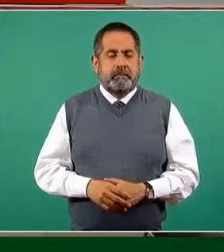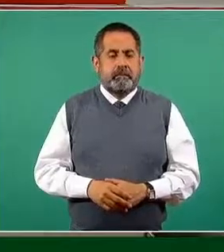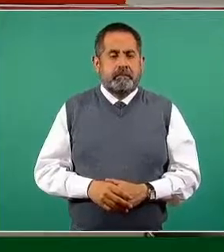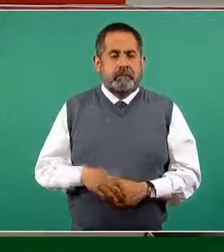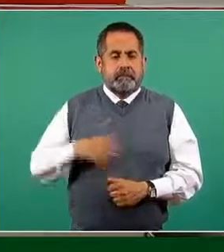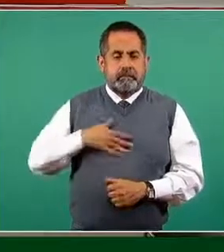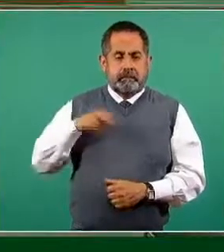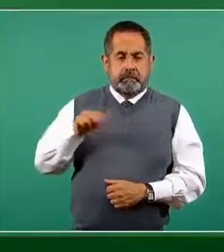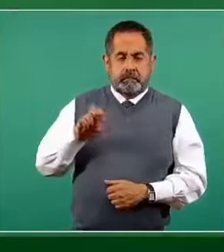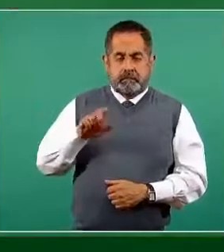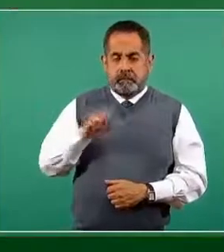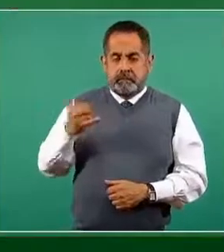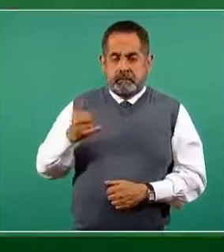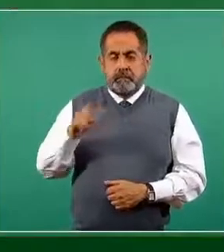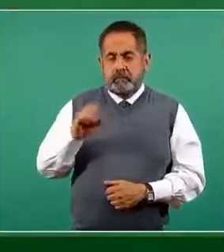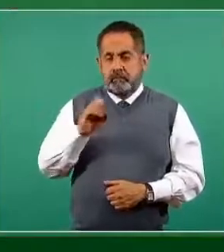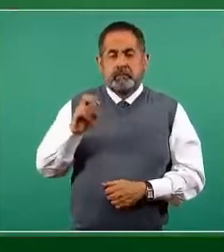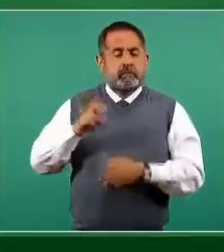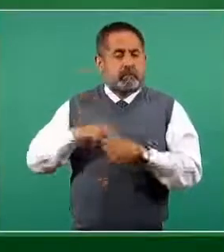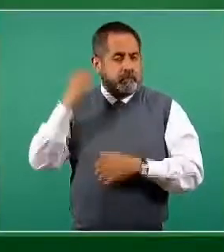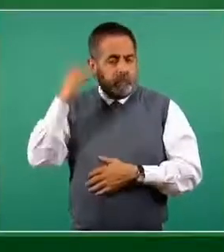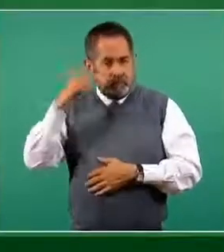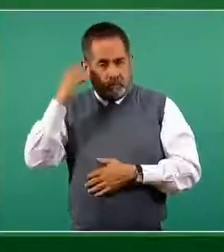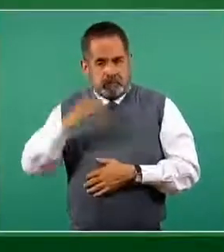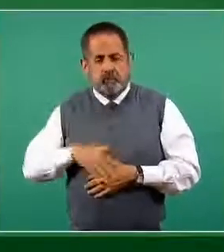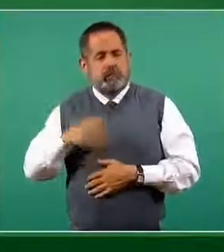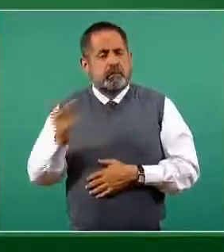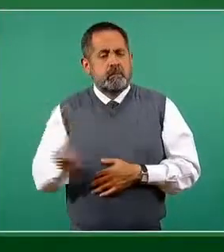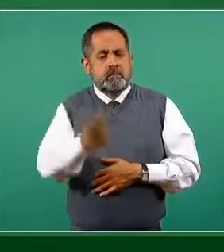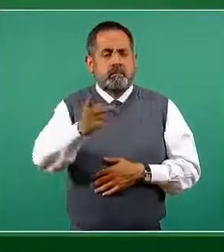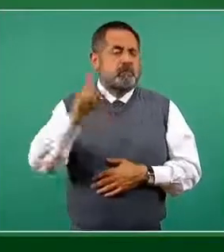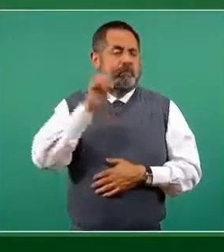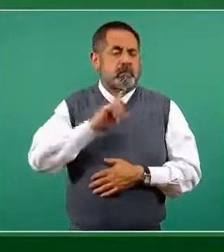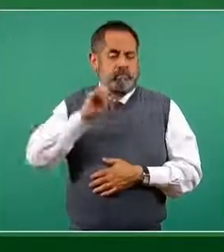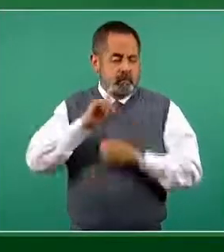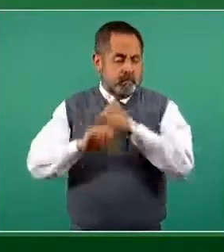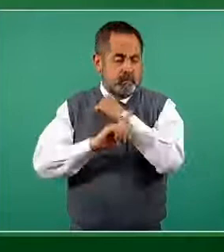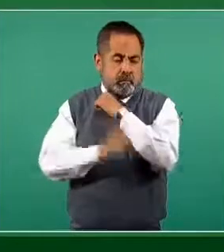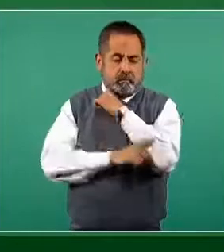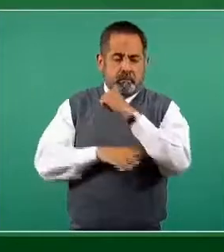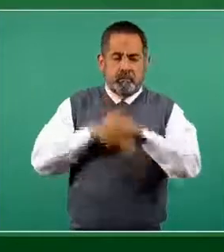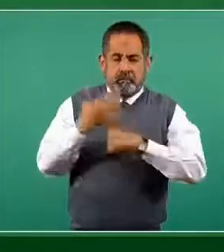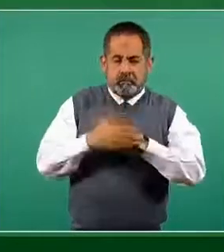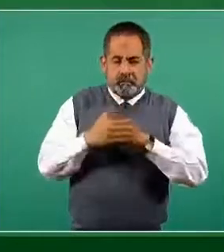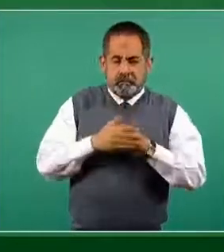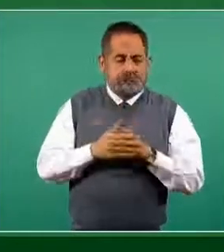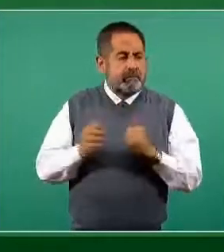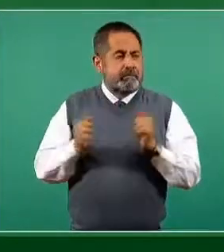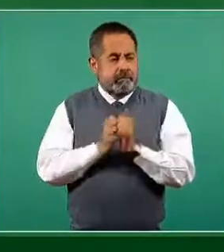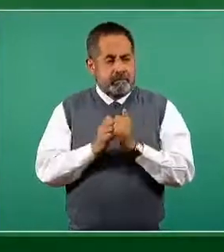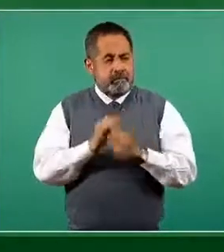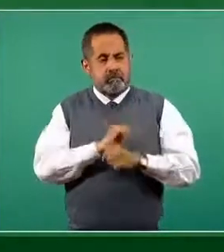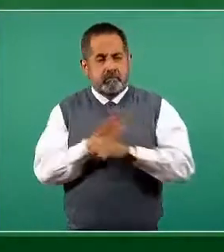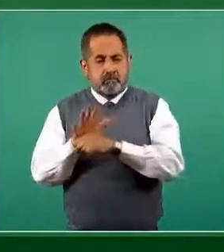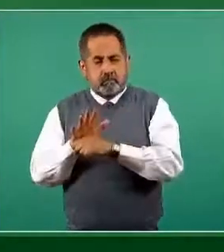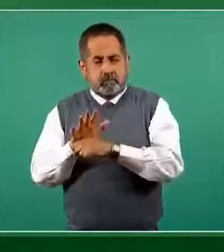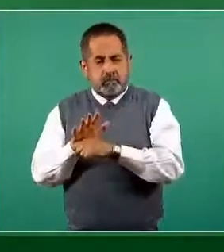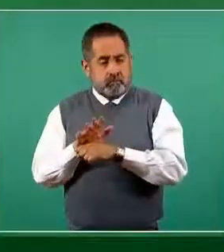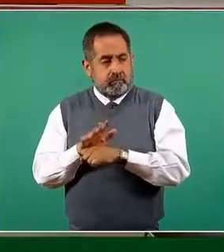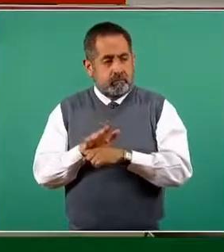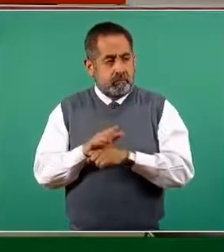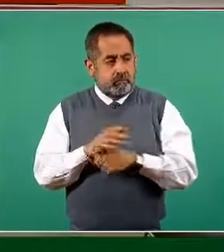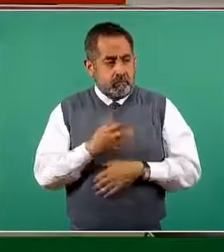Nelly López de Oaxaca. Mi duda es, si una mujer embarazada recibe la vacuna contra el COVID-19, ¿el bebé nace